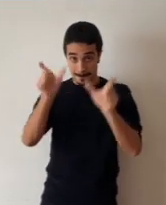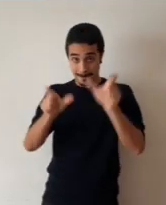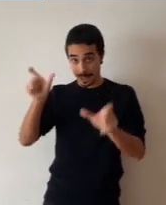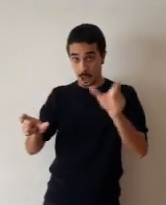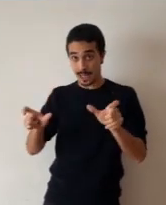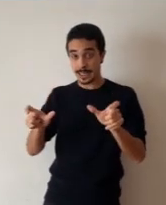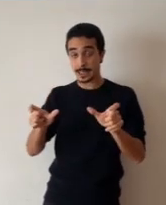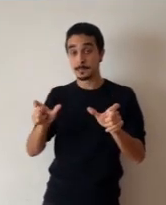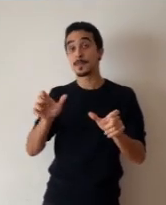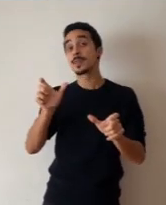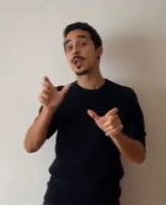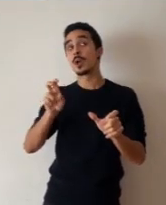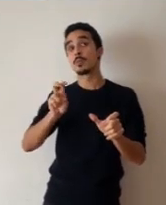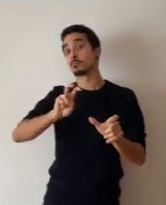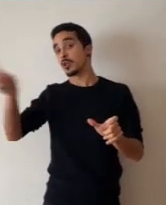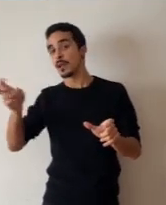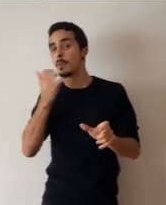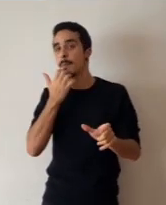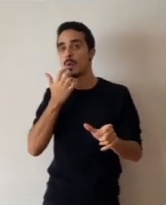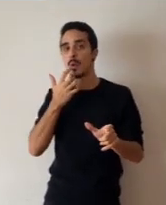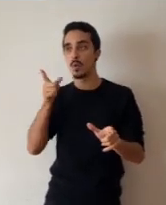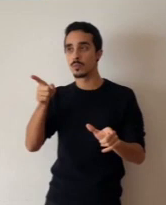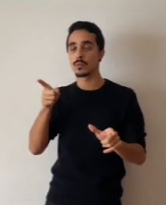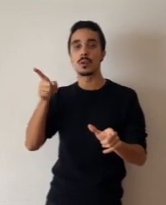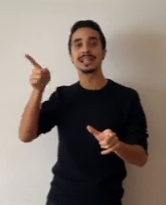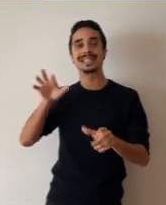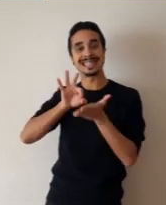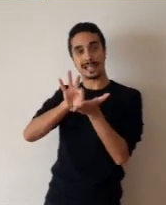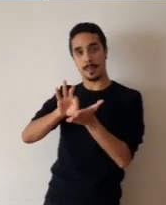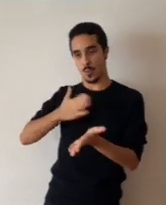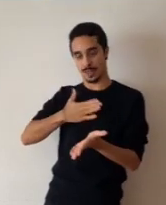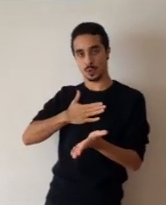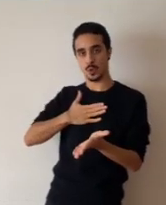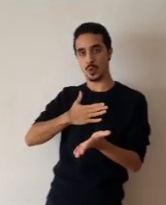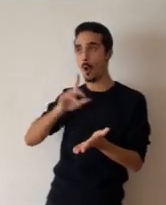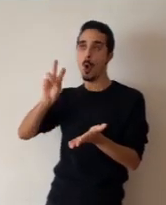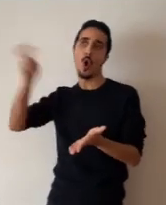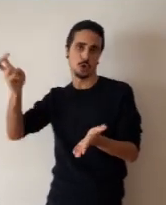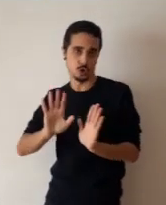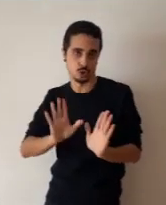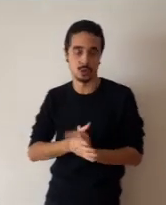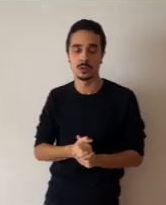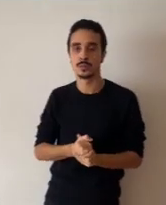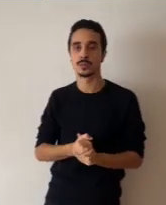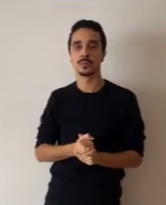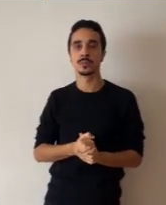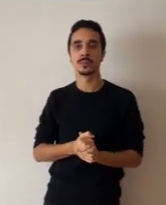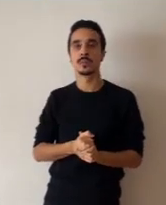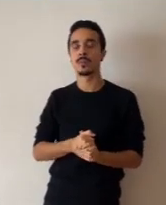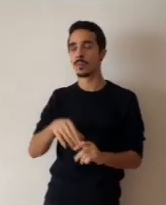Después, esas personas y otras personas procedentes de ingresos de nuestro propio servicio o de otros servicios